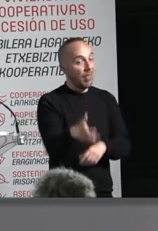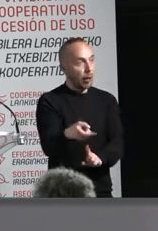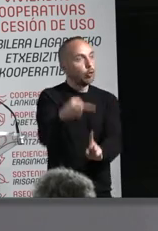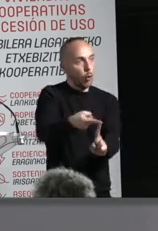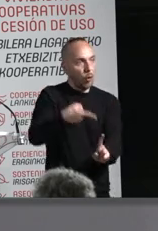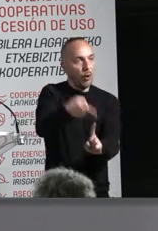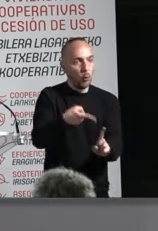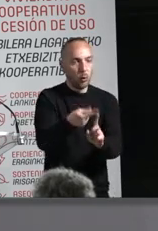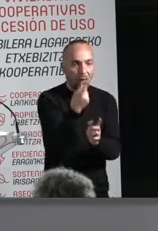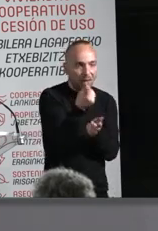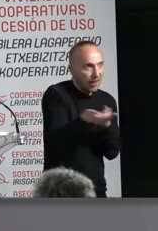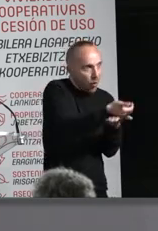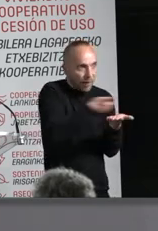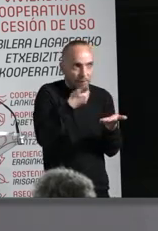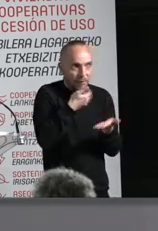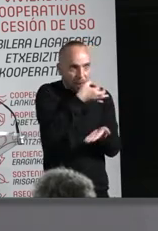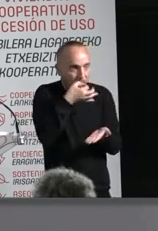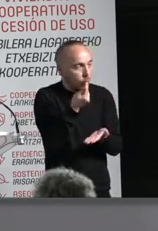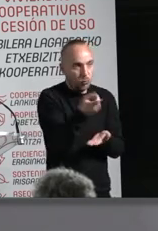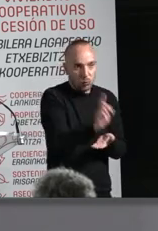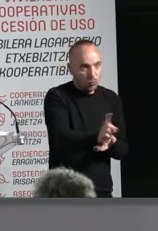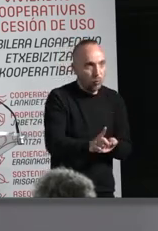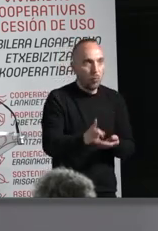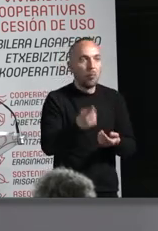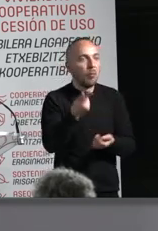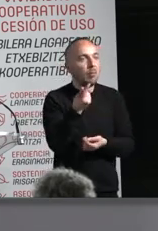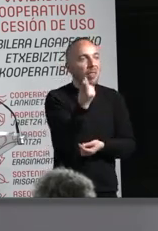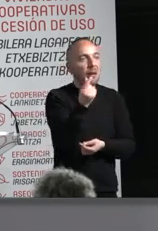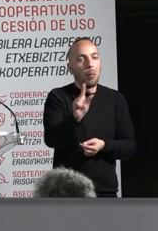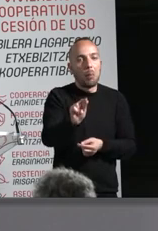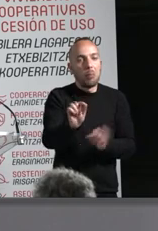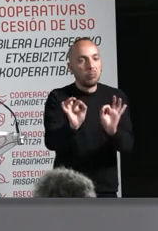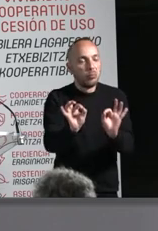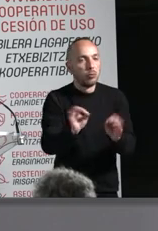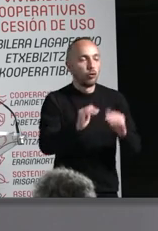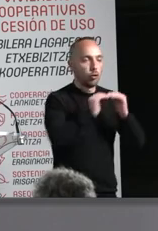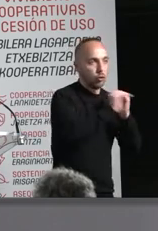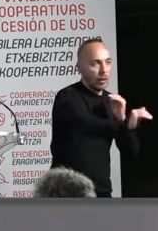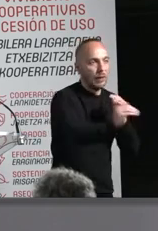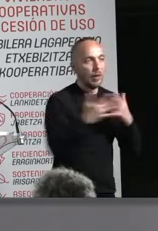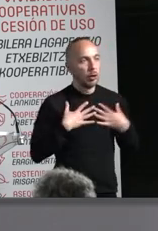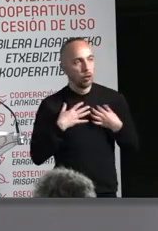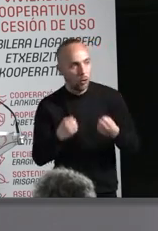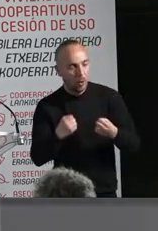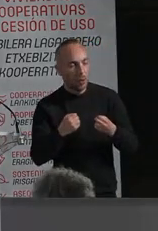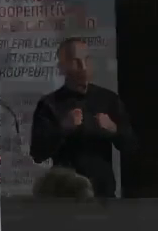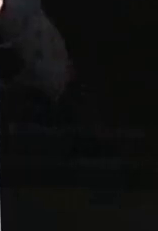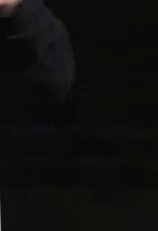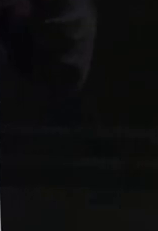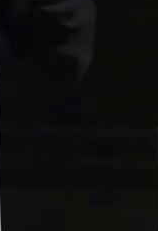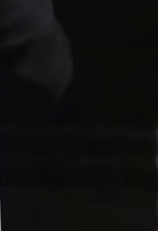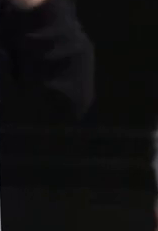fines lucrativos, comunitario, asequible y solidario, sostenible, saludable, inclusivo y accesible. Ese